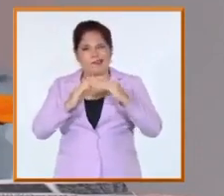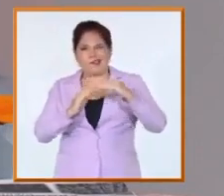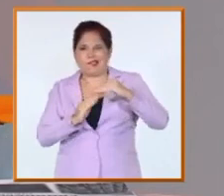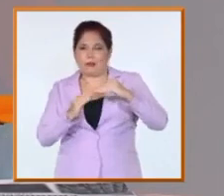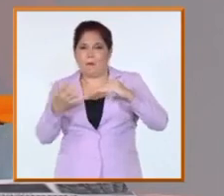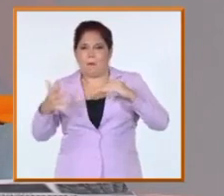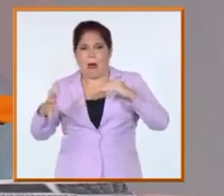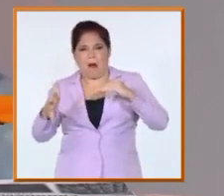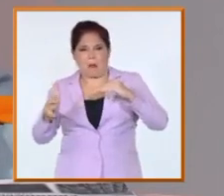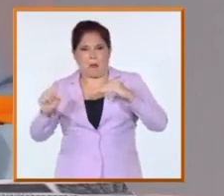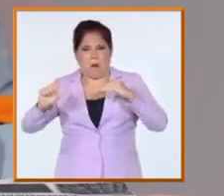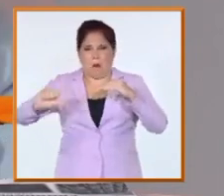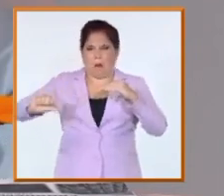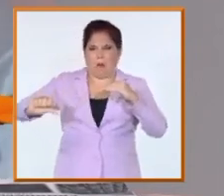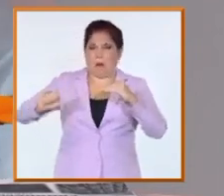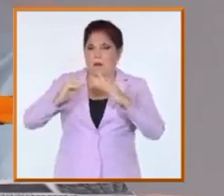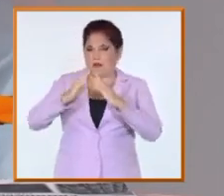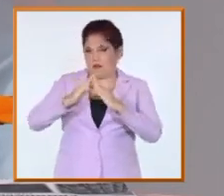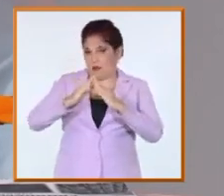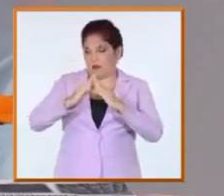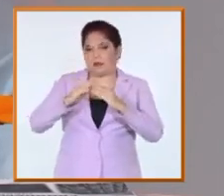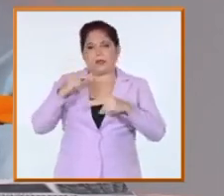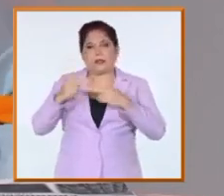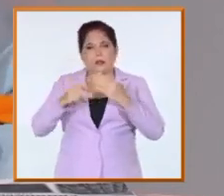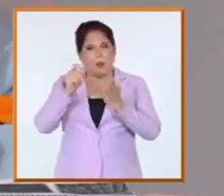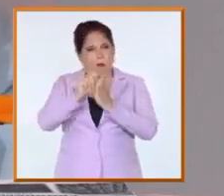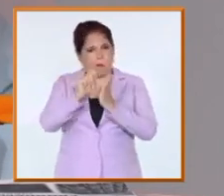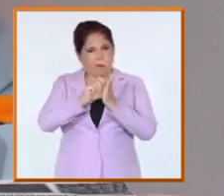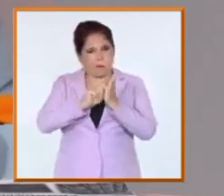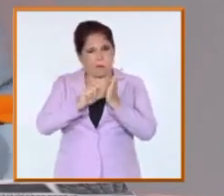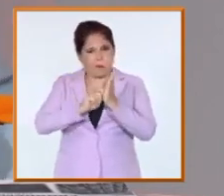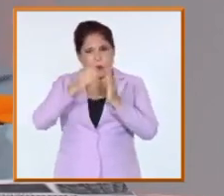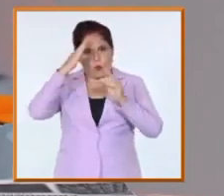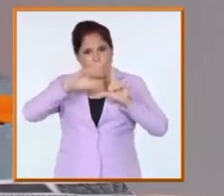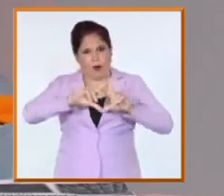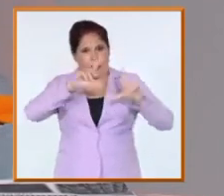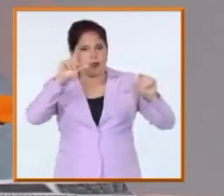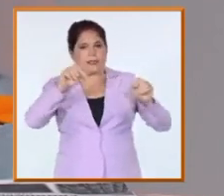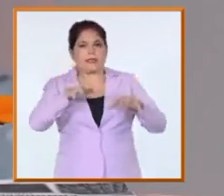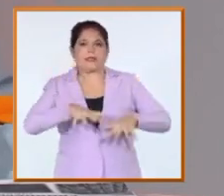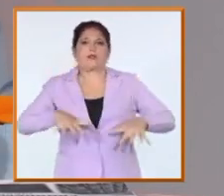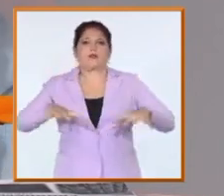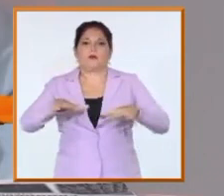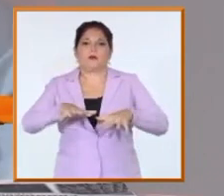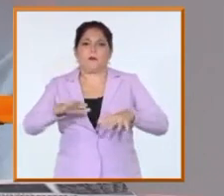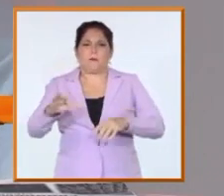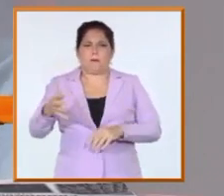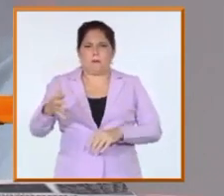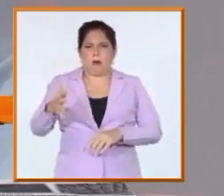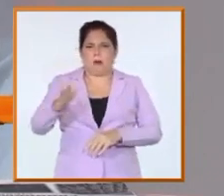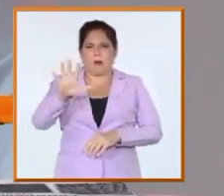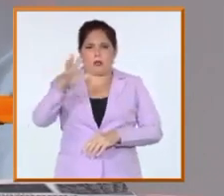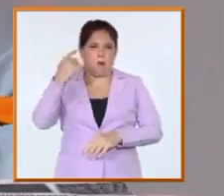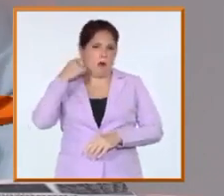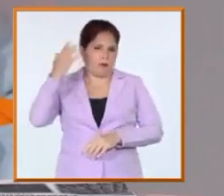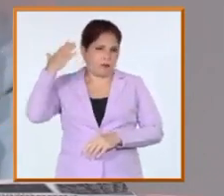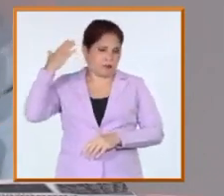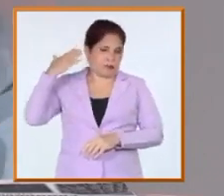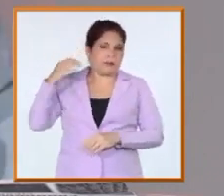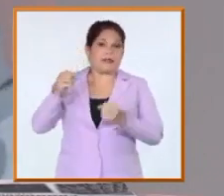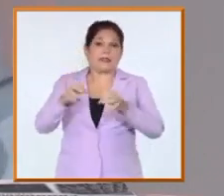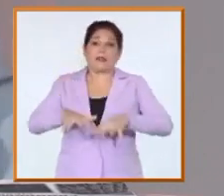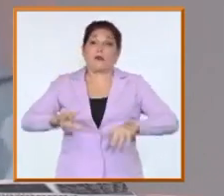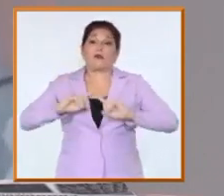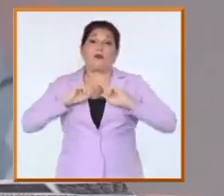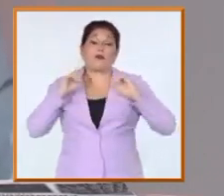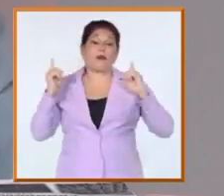y buen estado y se hizo un levantamiento en todo el país de la situación hace cinco años de la situación